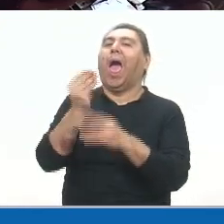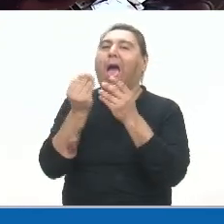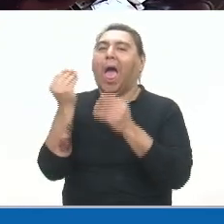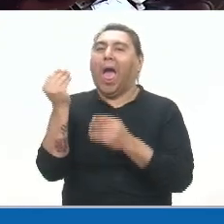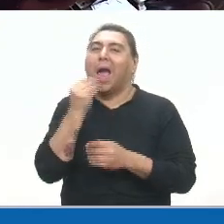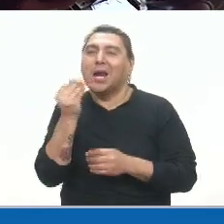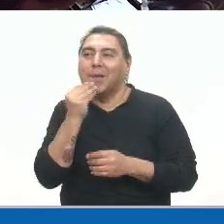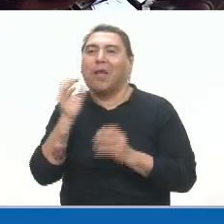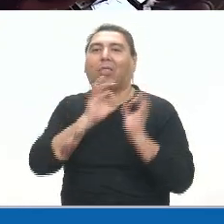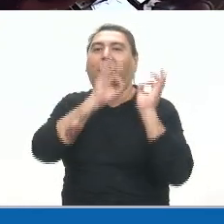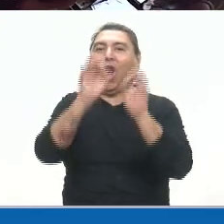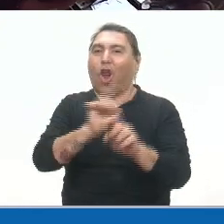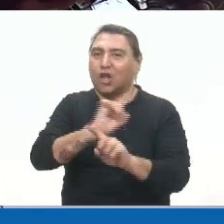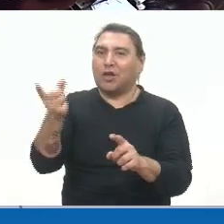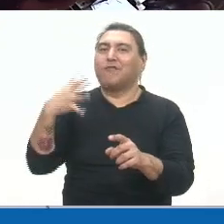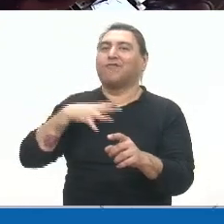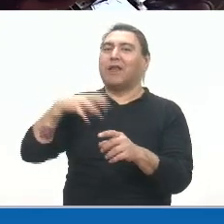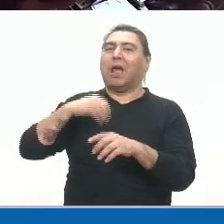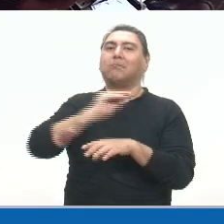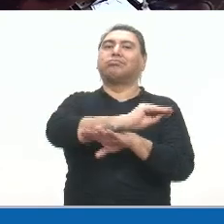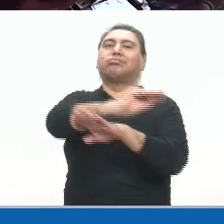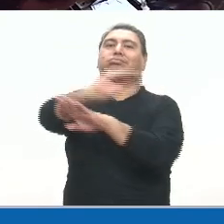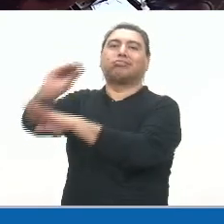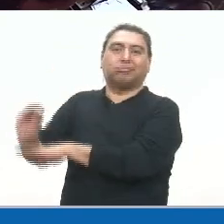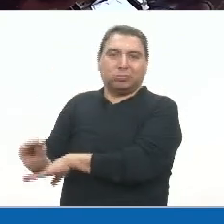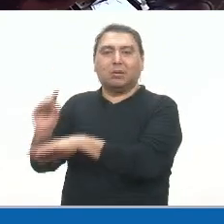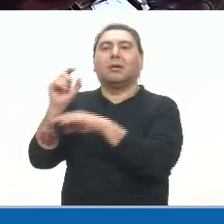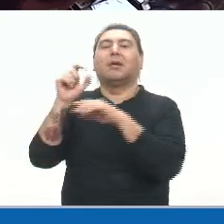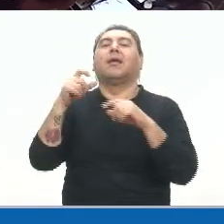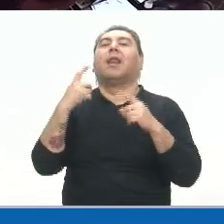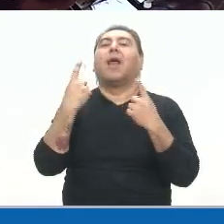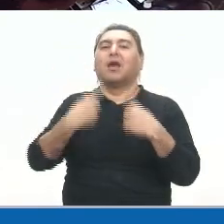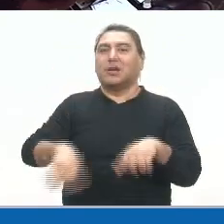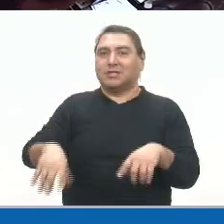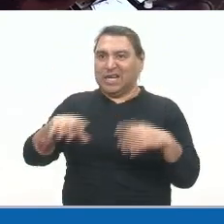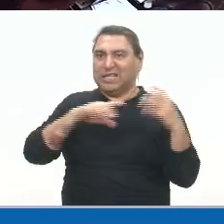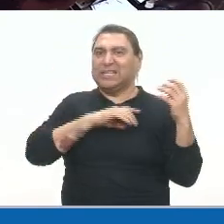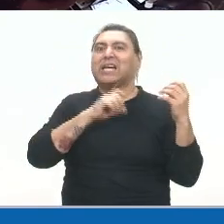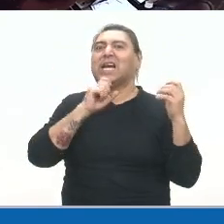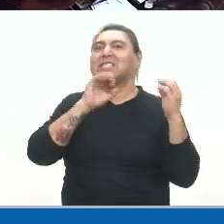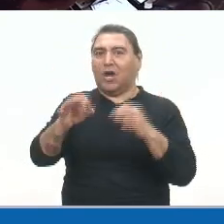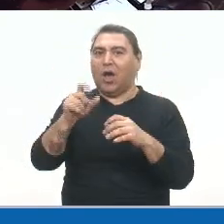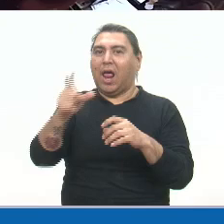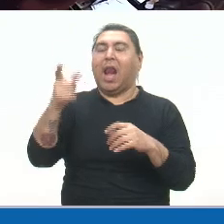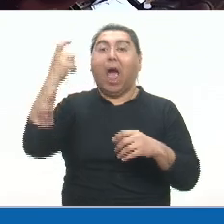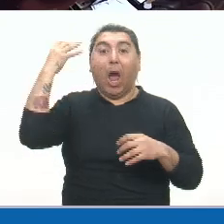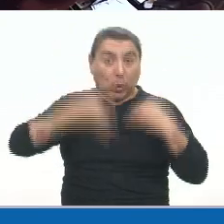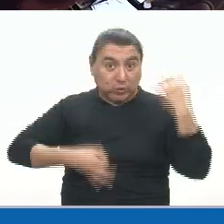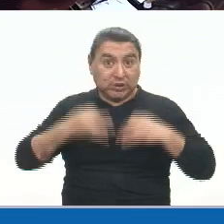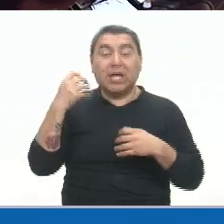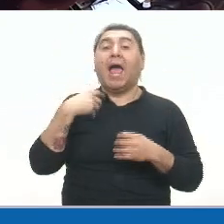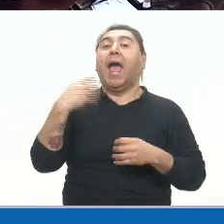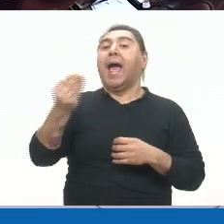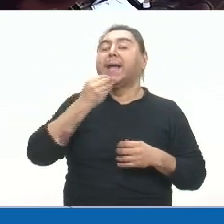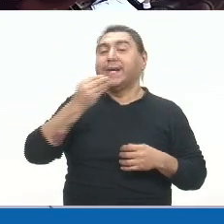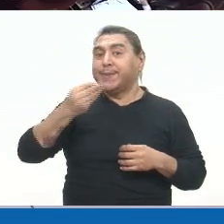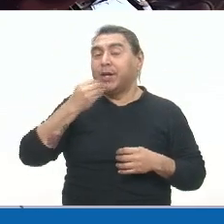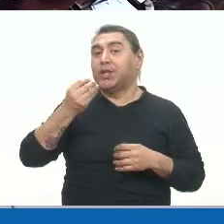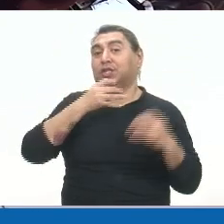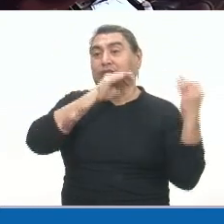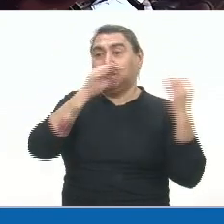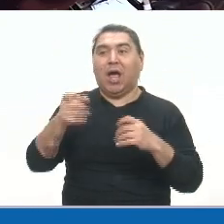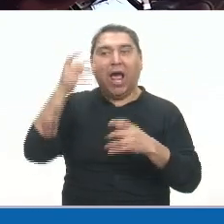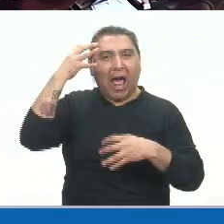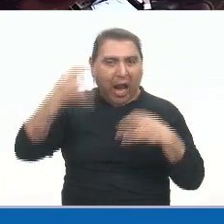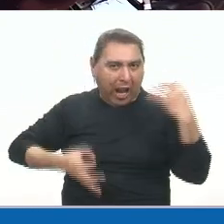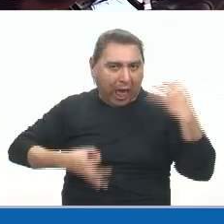todavía no fueron distribuidos y todo todo lo que ha llegado a la justicia alimentos que han llegado a la justicia